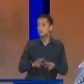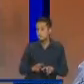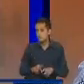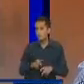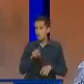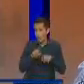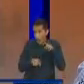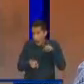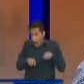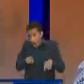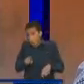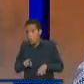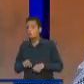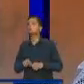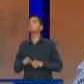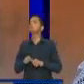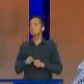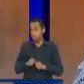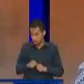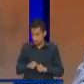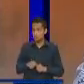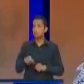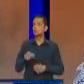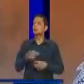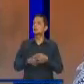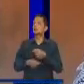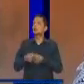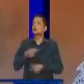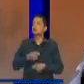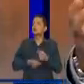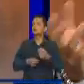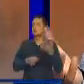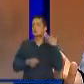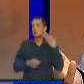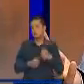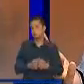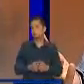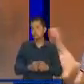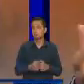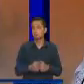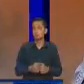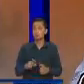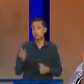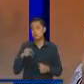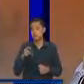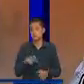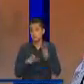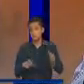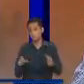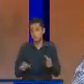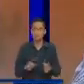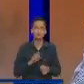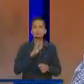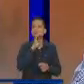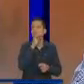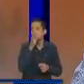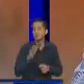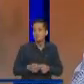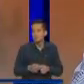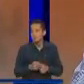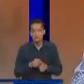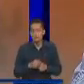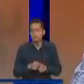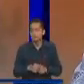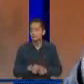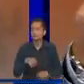unos transgénicos que fueron obtenidos para un negocio. Pero las necesidades están mostrando que se tiene que